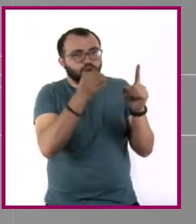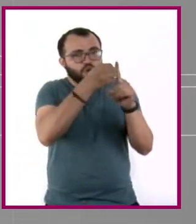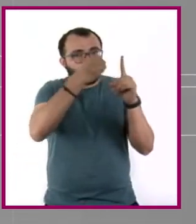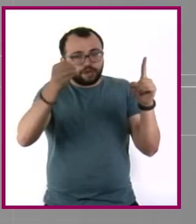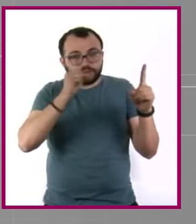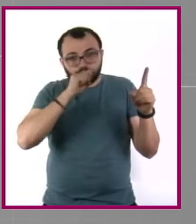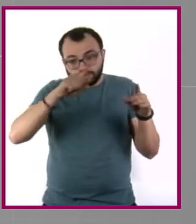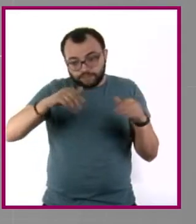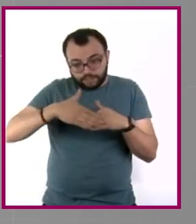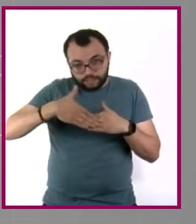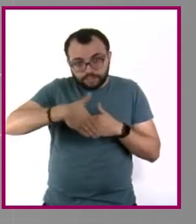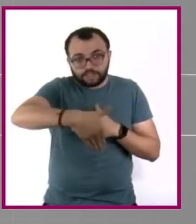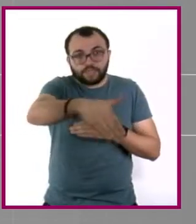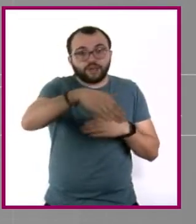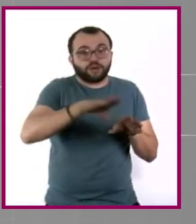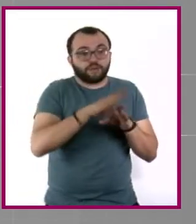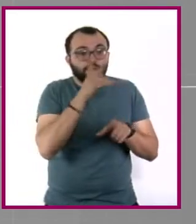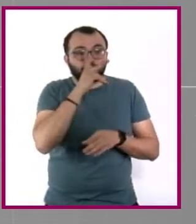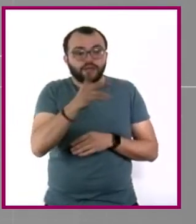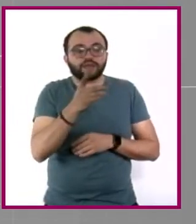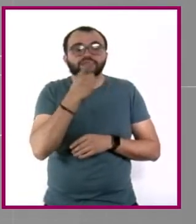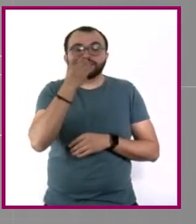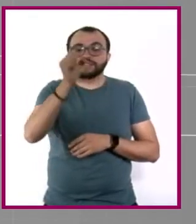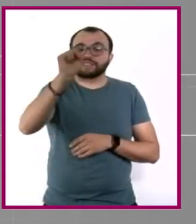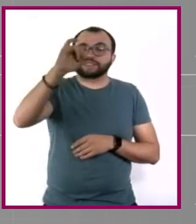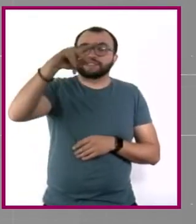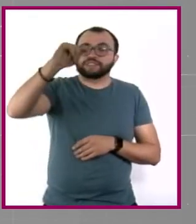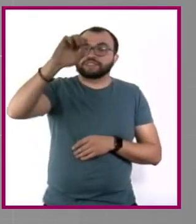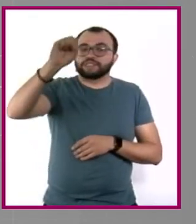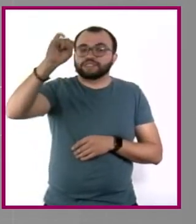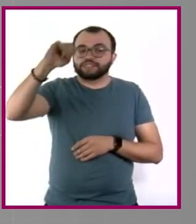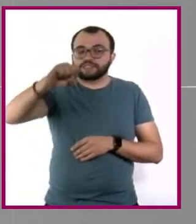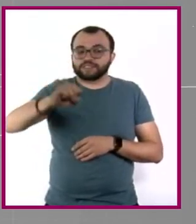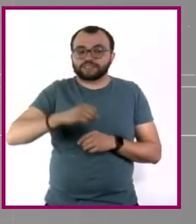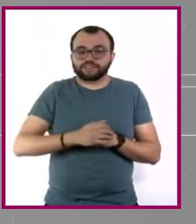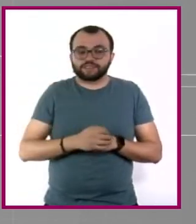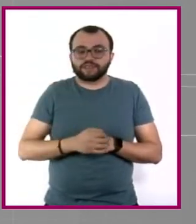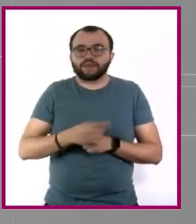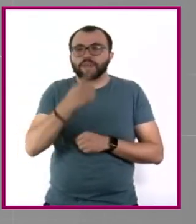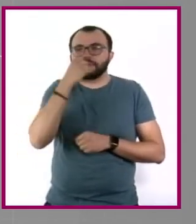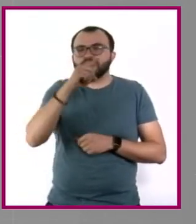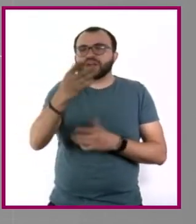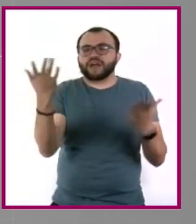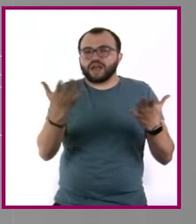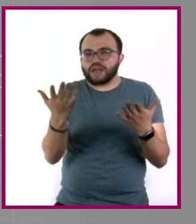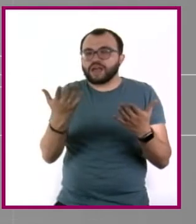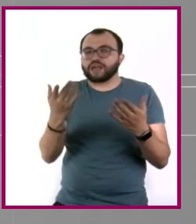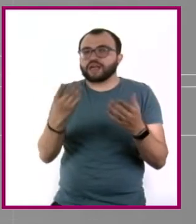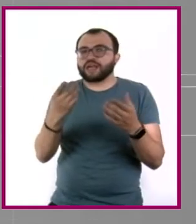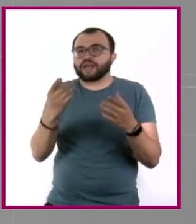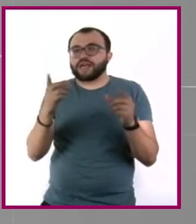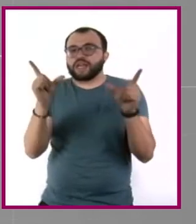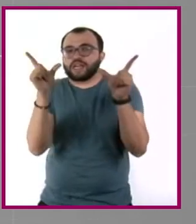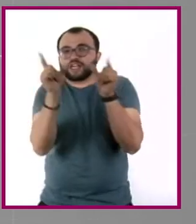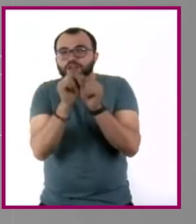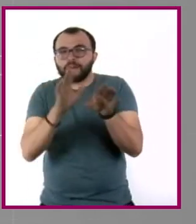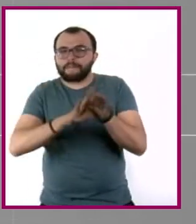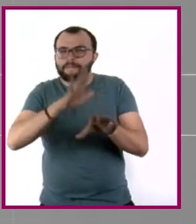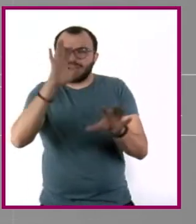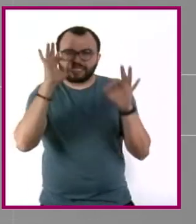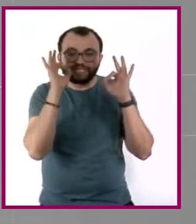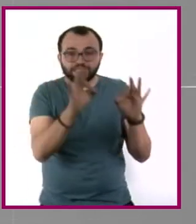partir de nuestras palabras, se le conoce como síntesis. Para que un resumen sea lo más acertado posible, debe tener las